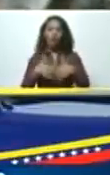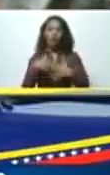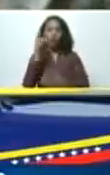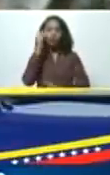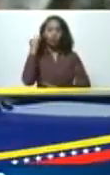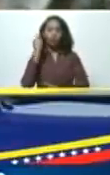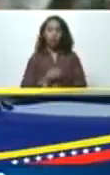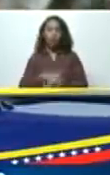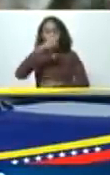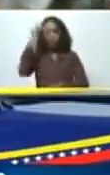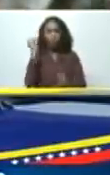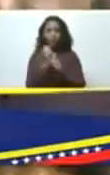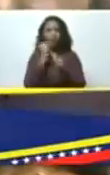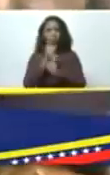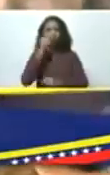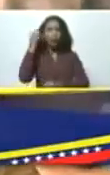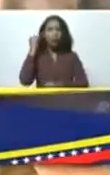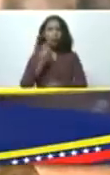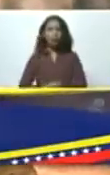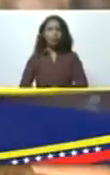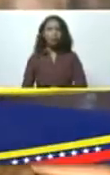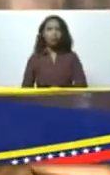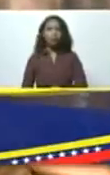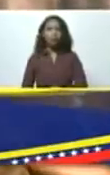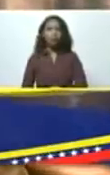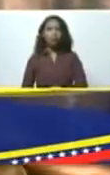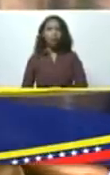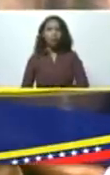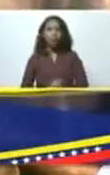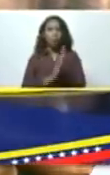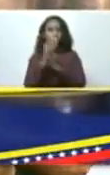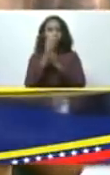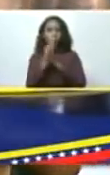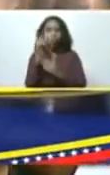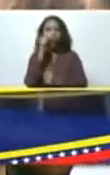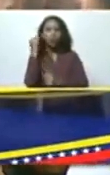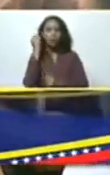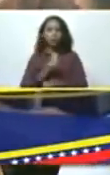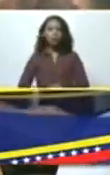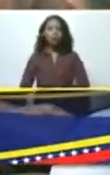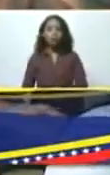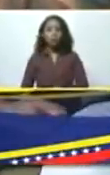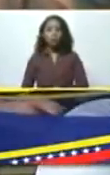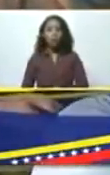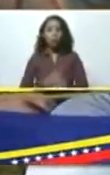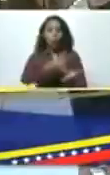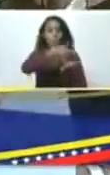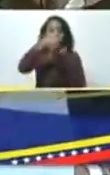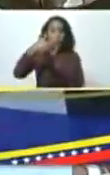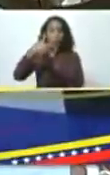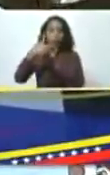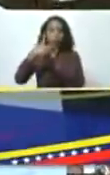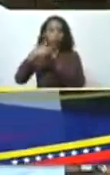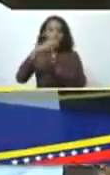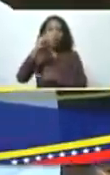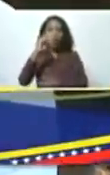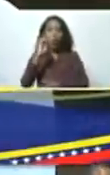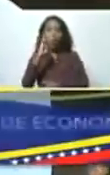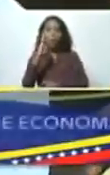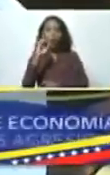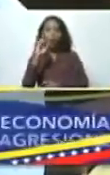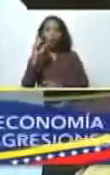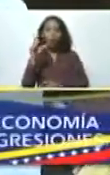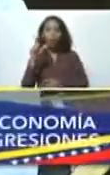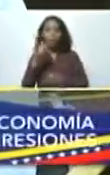empresarias, los trabajadores, las trabajadoras. Los emprendedores, las emprendedoras, Premio Nobel de Economía. Pido